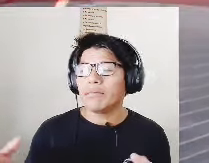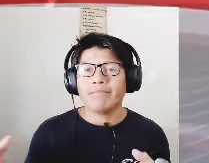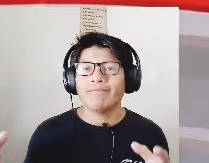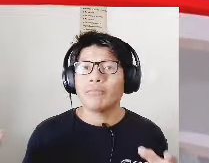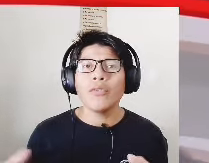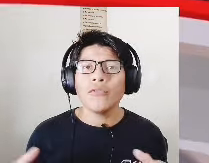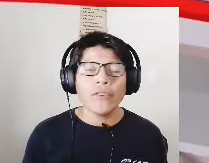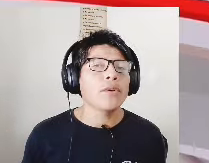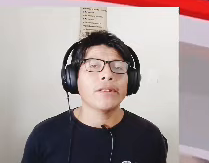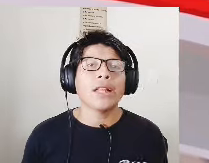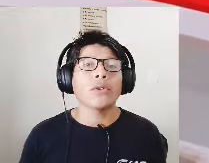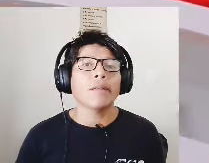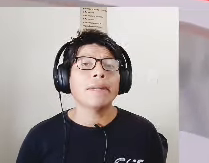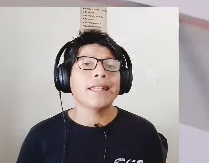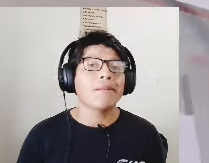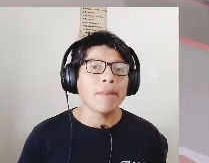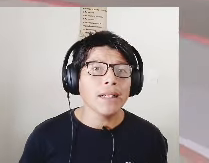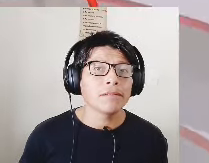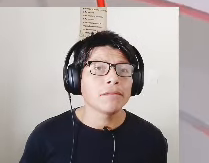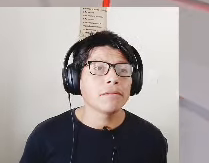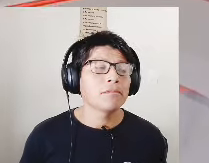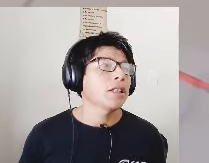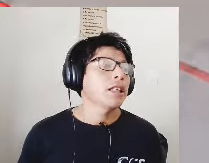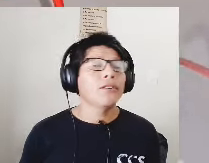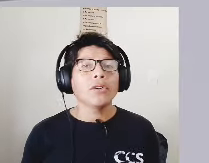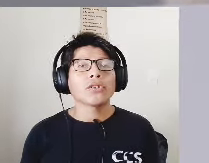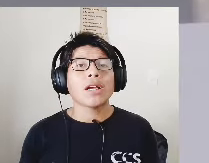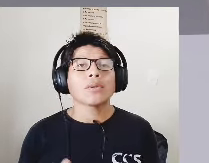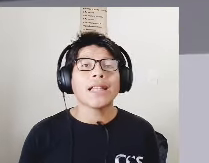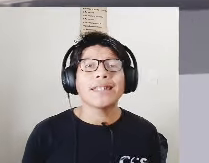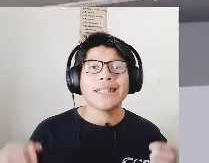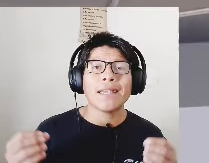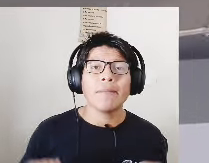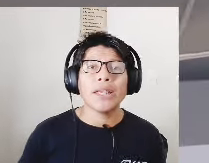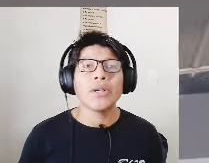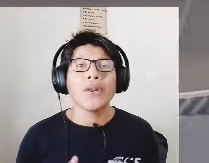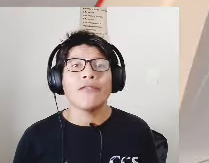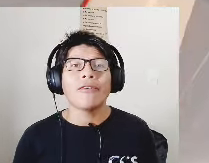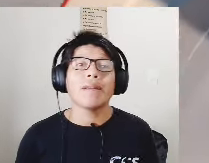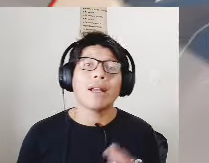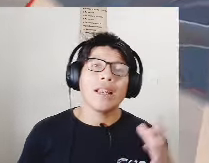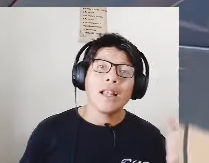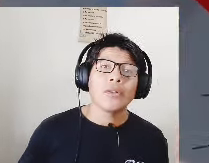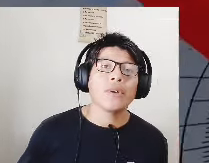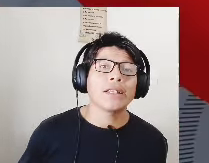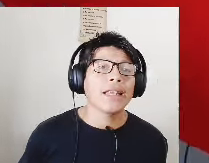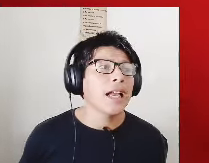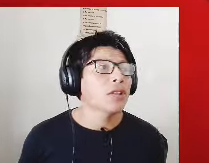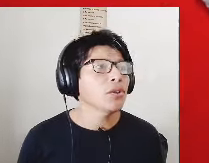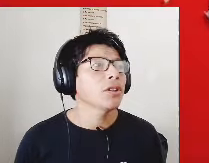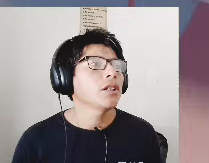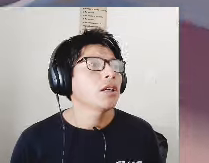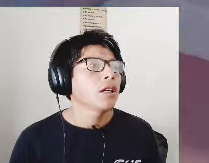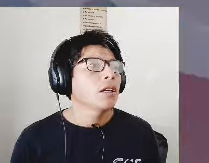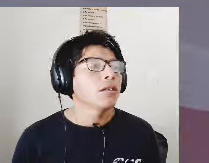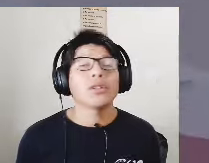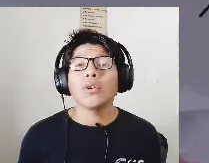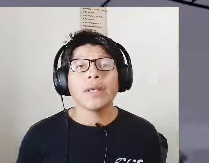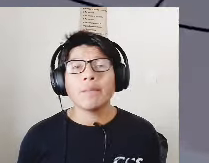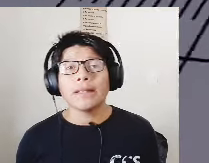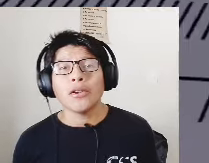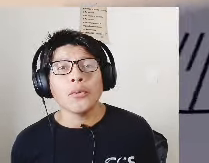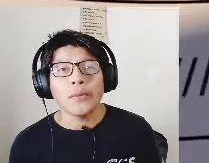muy, muy feo, tanto del PRI y del PAN, y fueron los causantes de que México le fuera mal durante años,